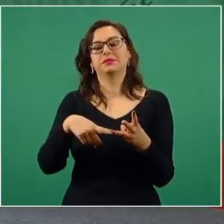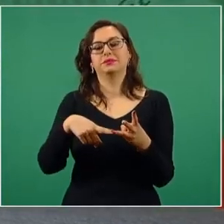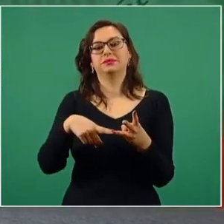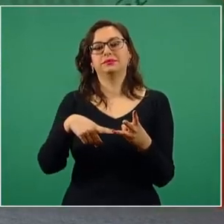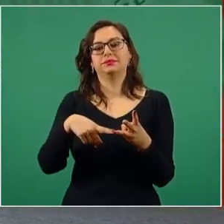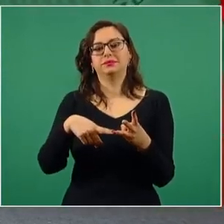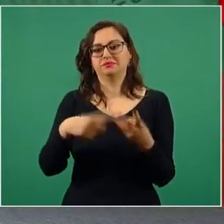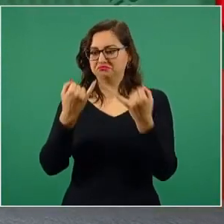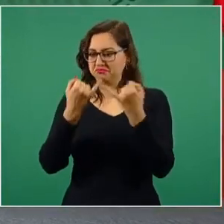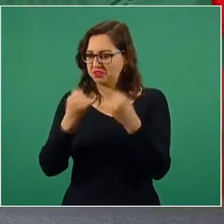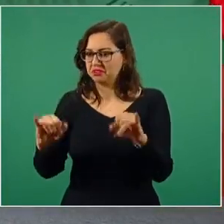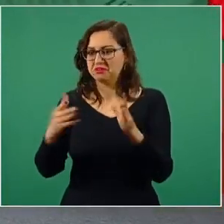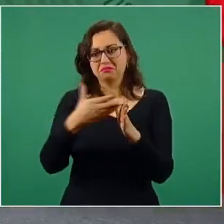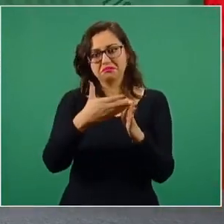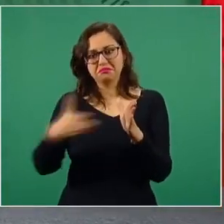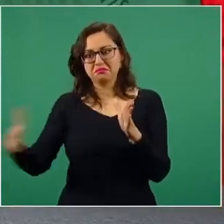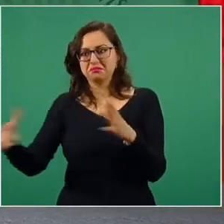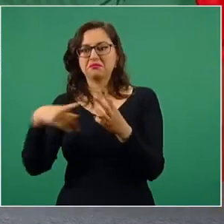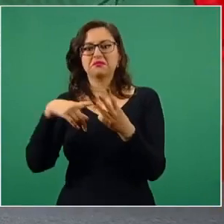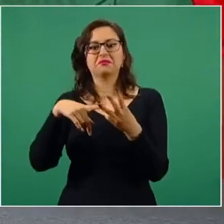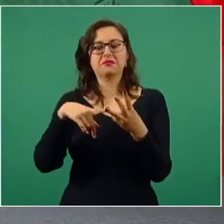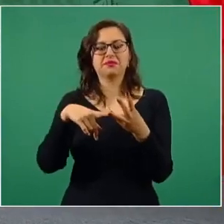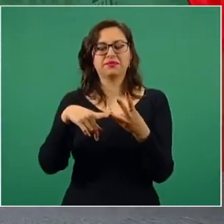luego de la independencia.